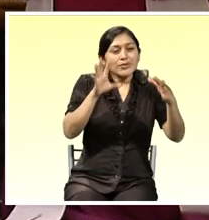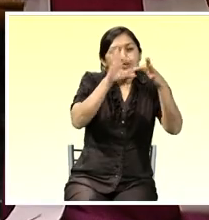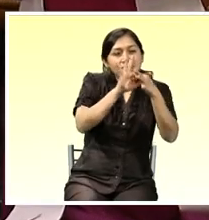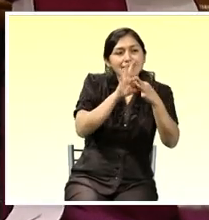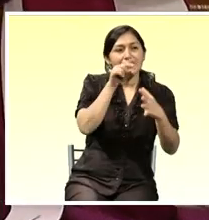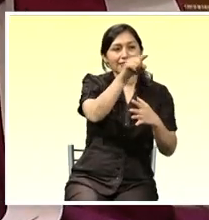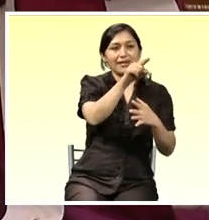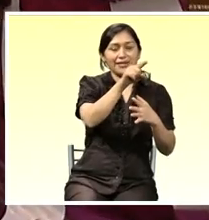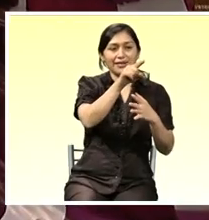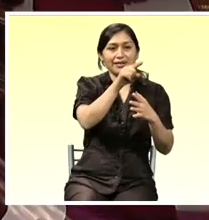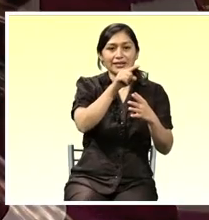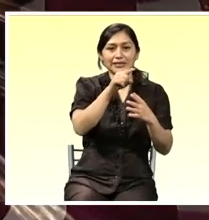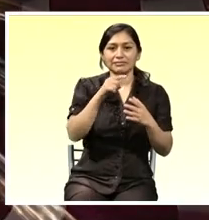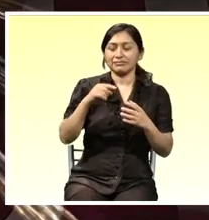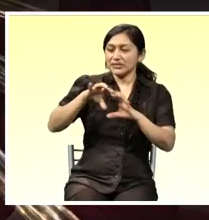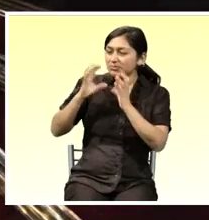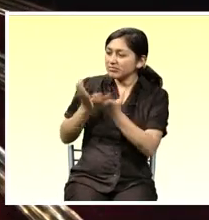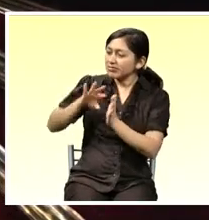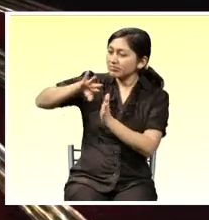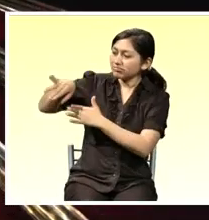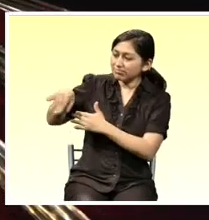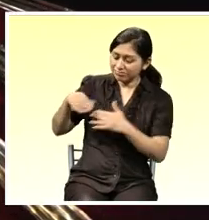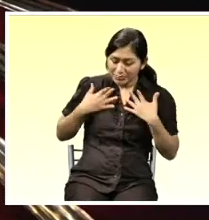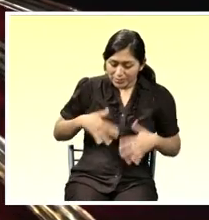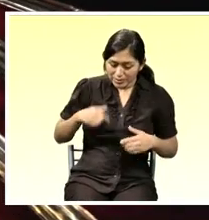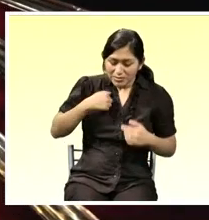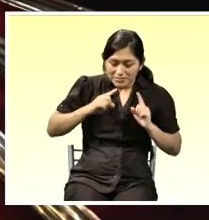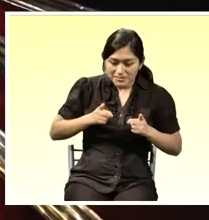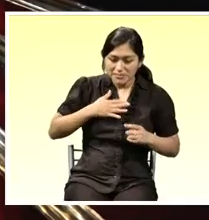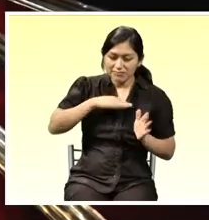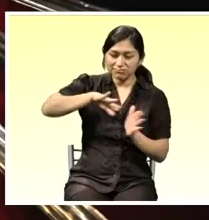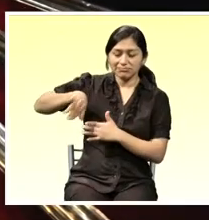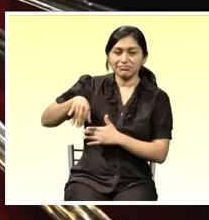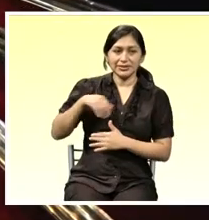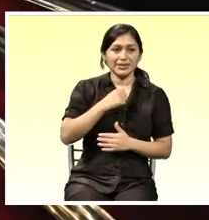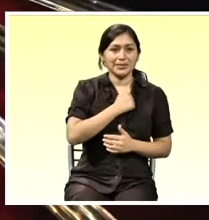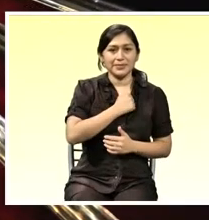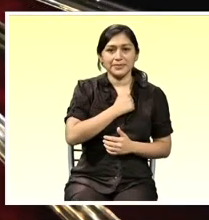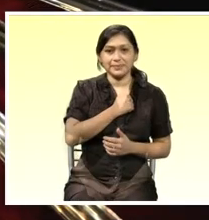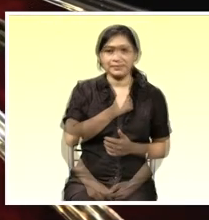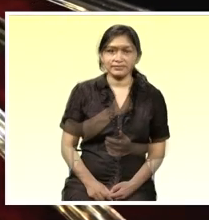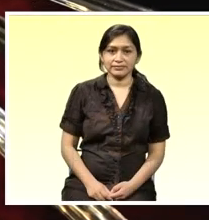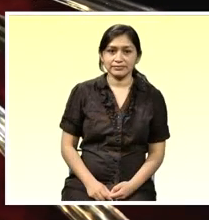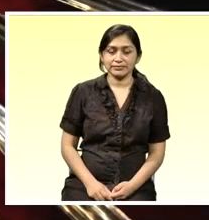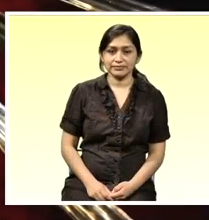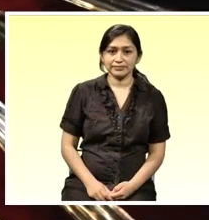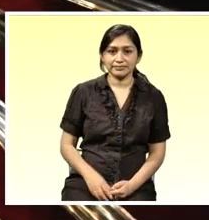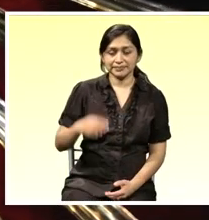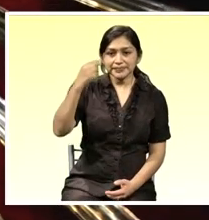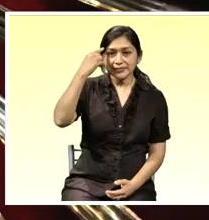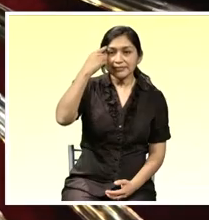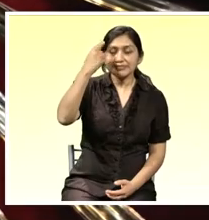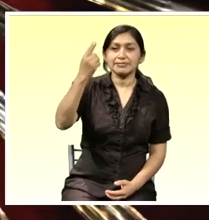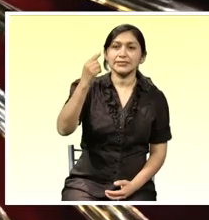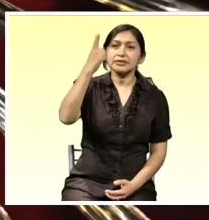huyendo del mundo y de mí mismo. Amén. A Cristo crucificado. Creo en un